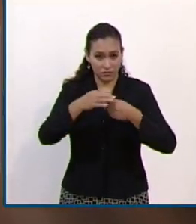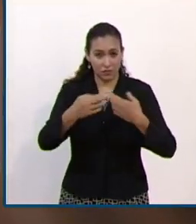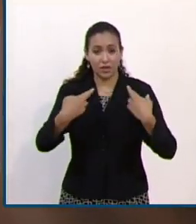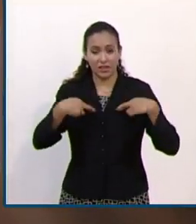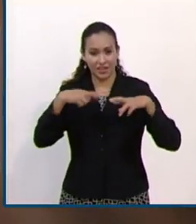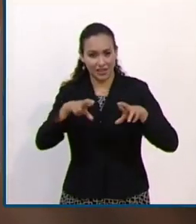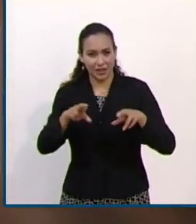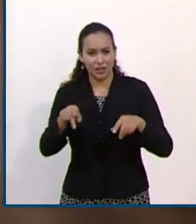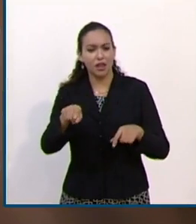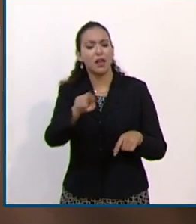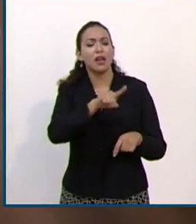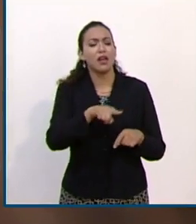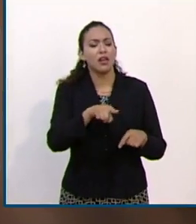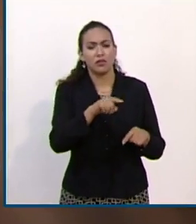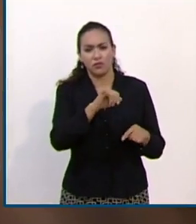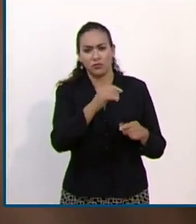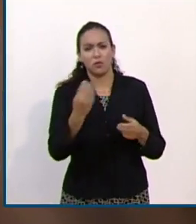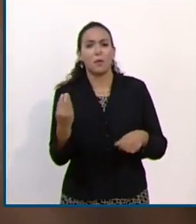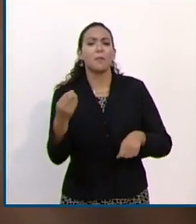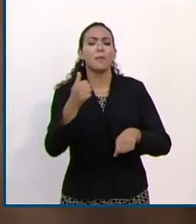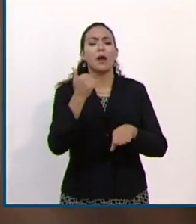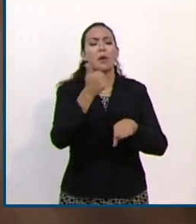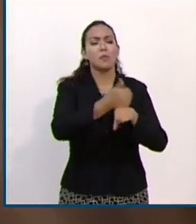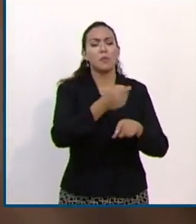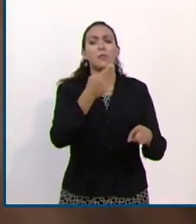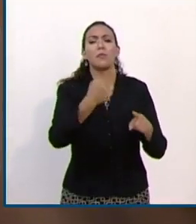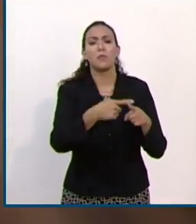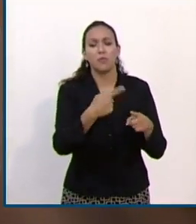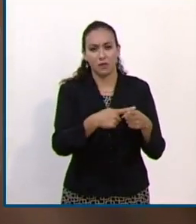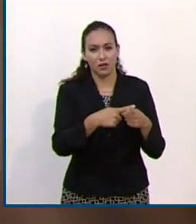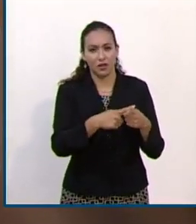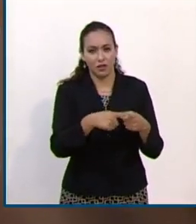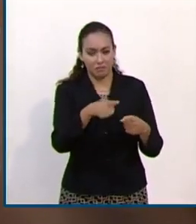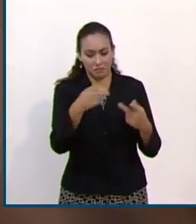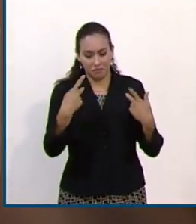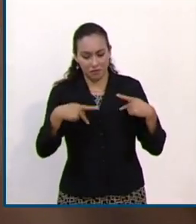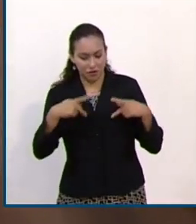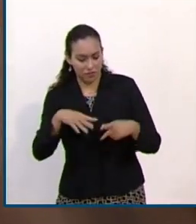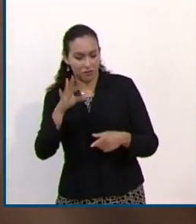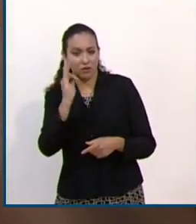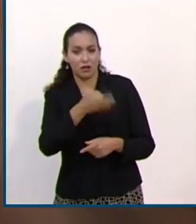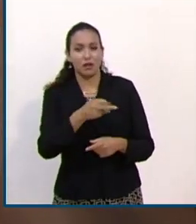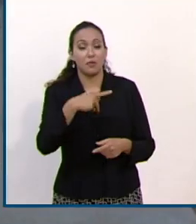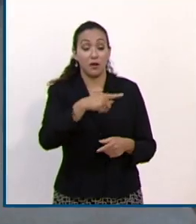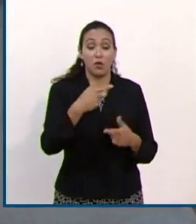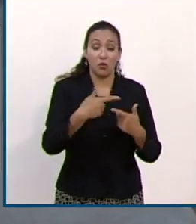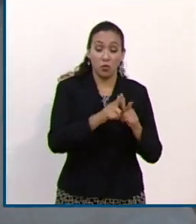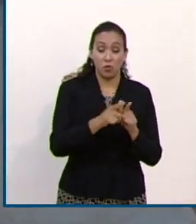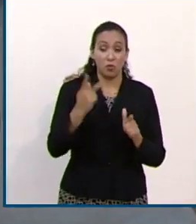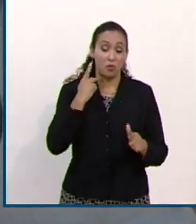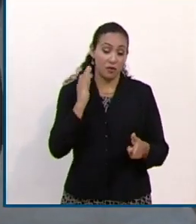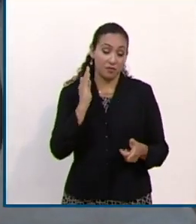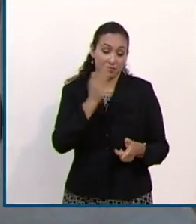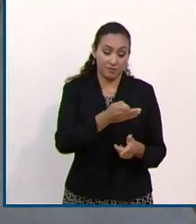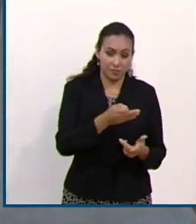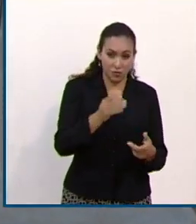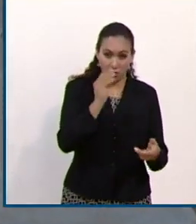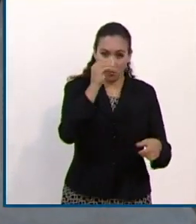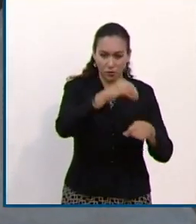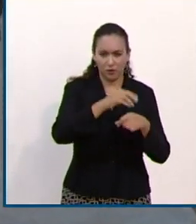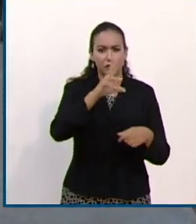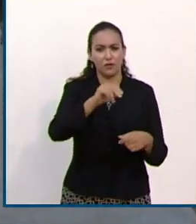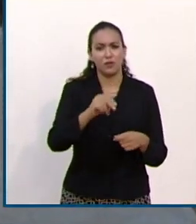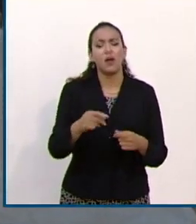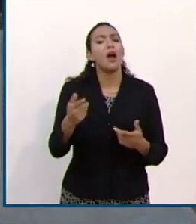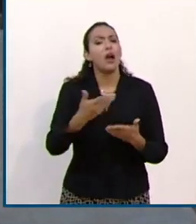democracia y a la sociedad, pero nunca a un partido o actor político. Aseguró que ningún grupo de poder les podrá decir qué hacer ni cómo